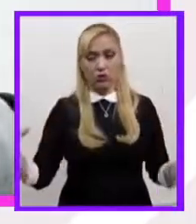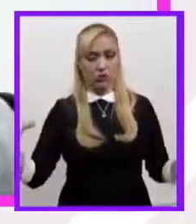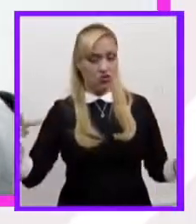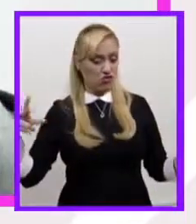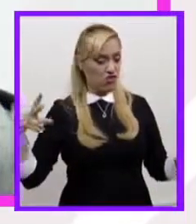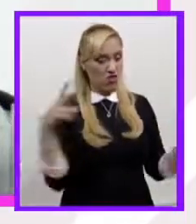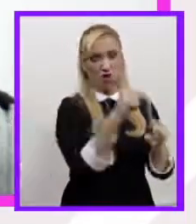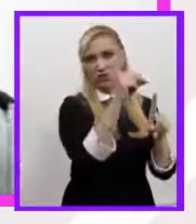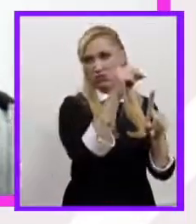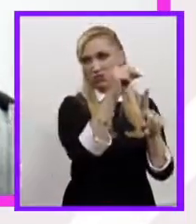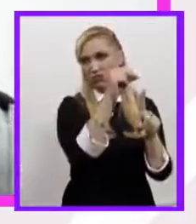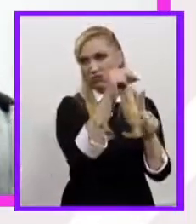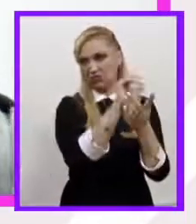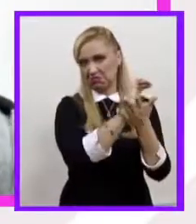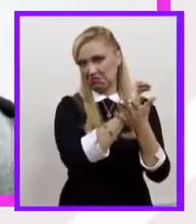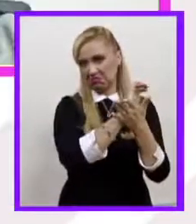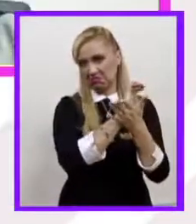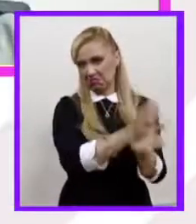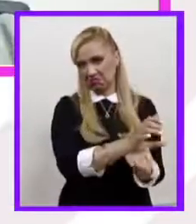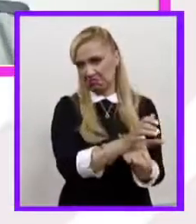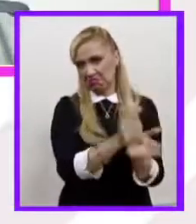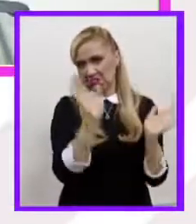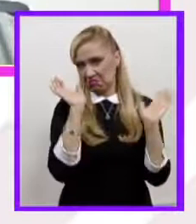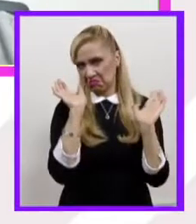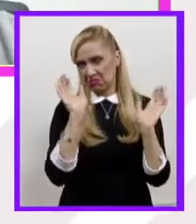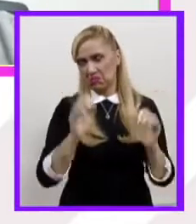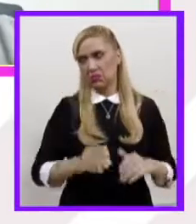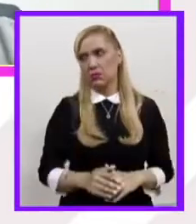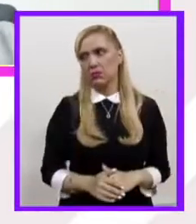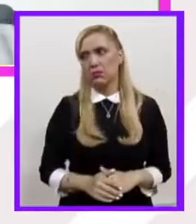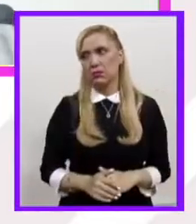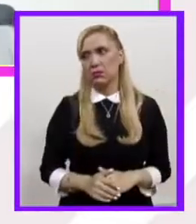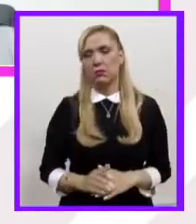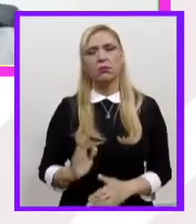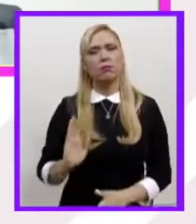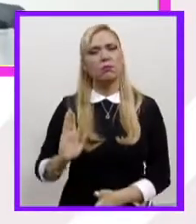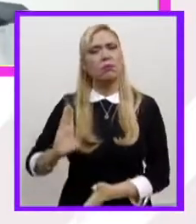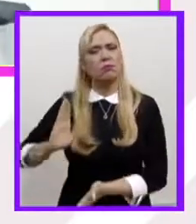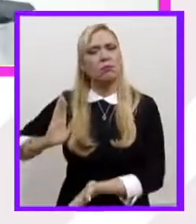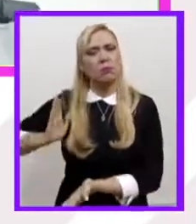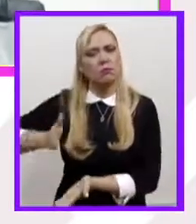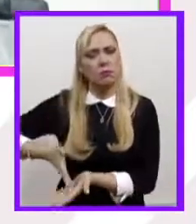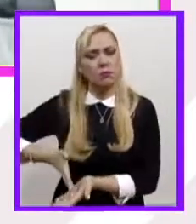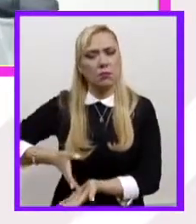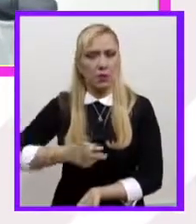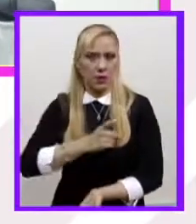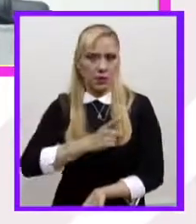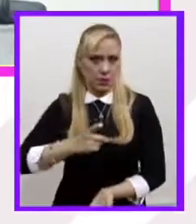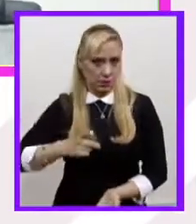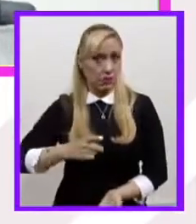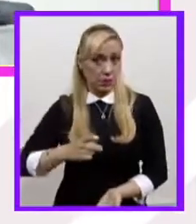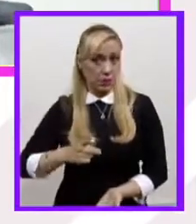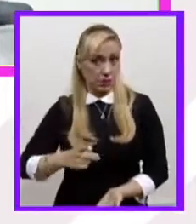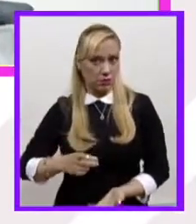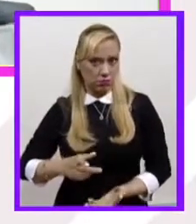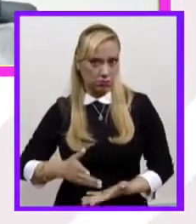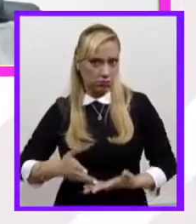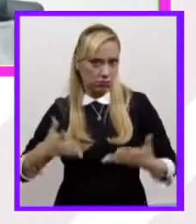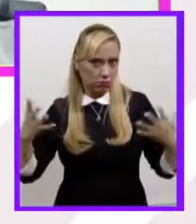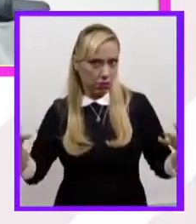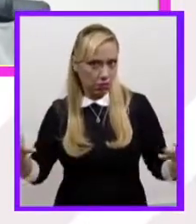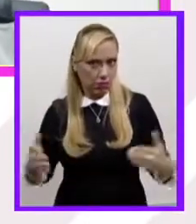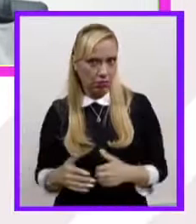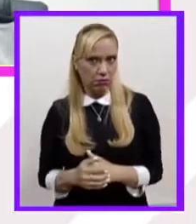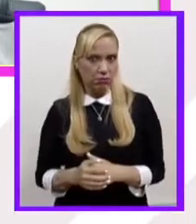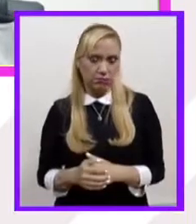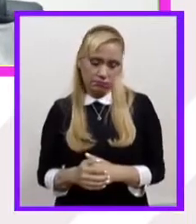restringidos por un acto discriminatorio, pues la sanción debe de ser mucho mayor que si fue un